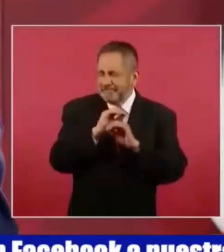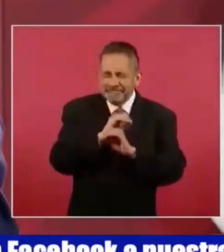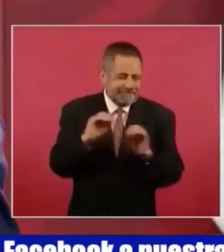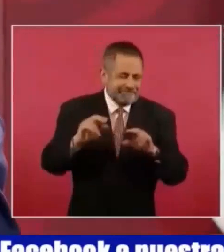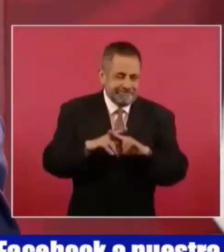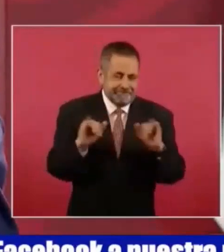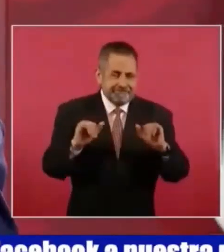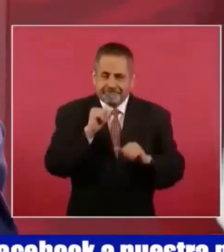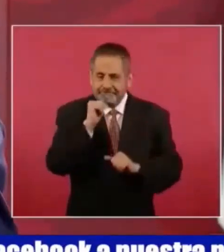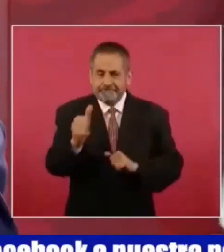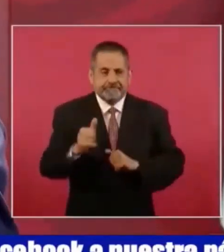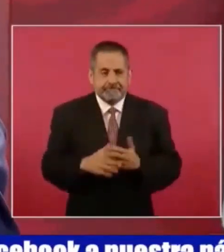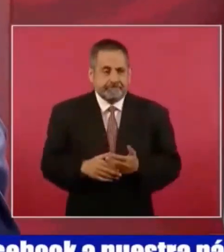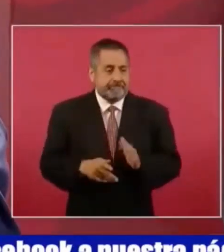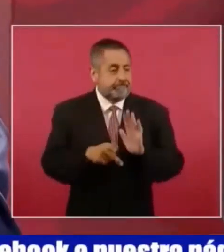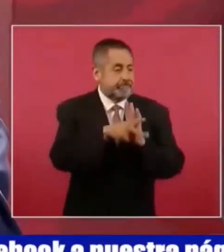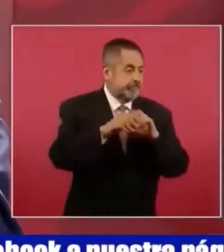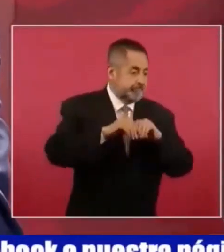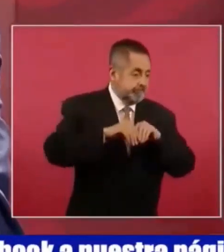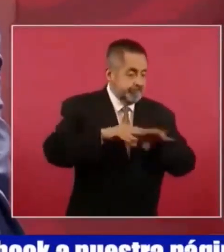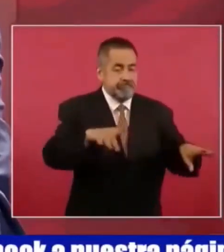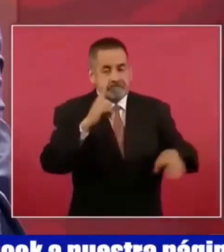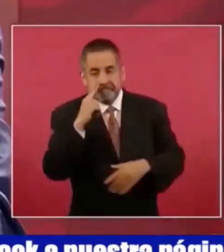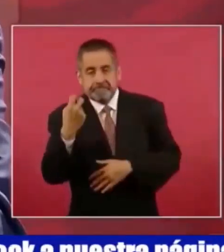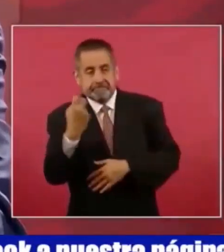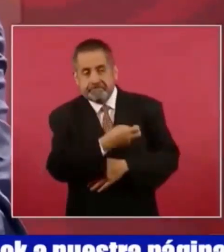no salió en los periódicos,